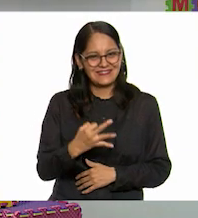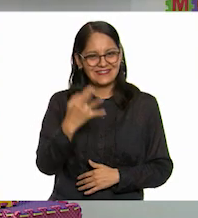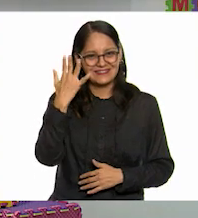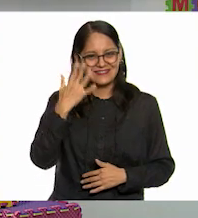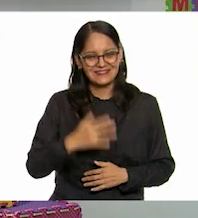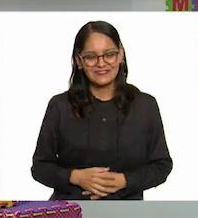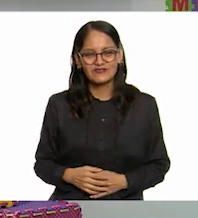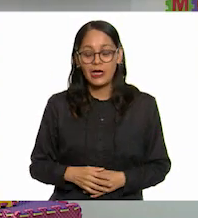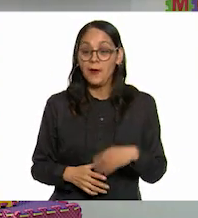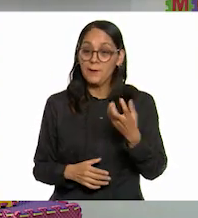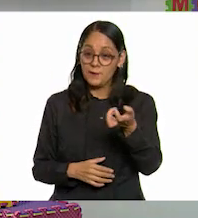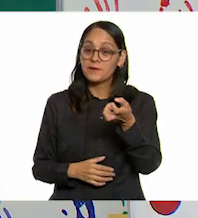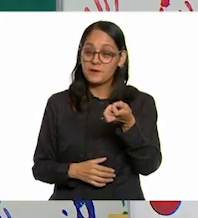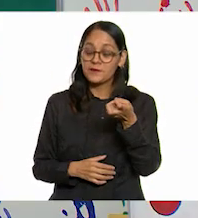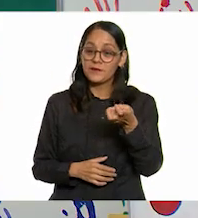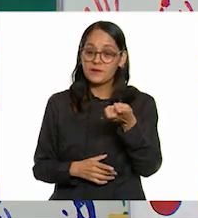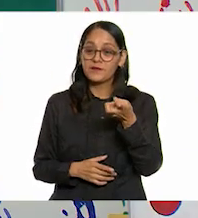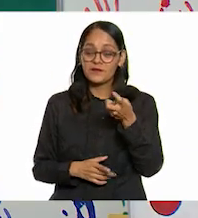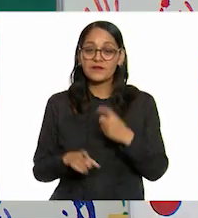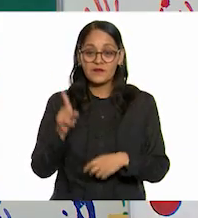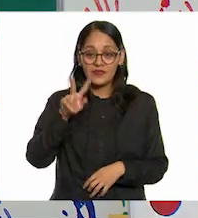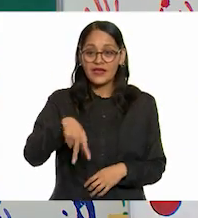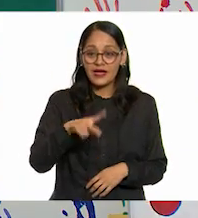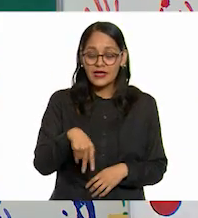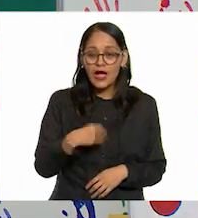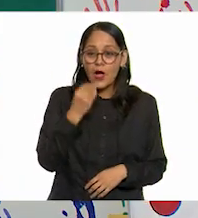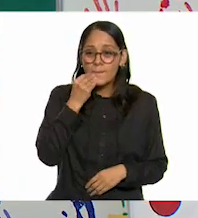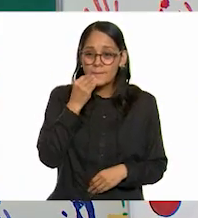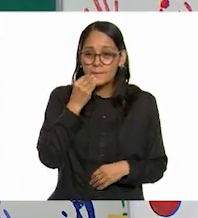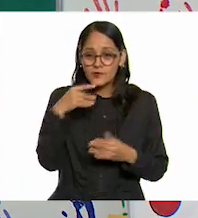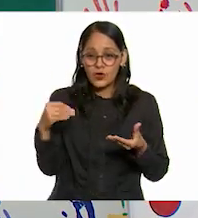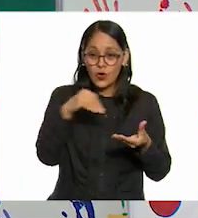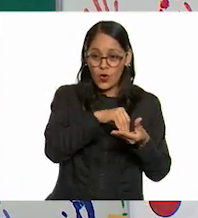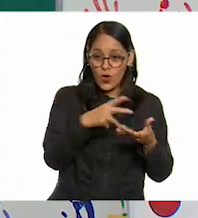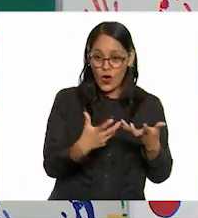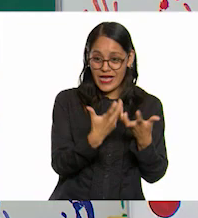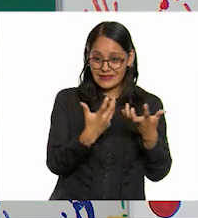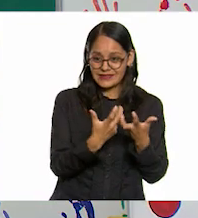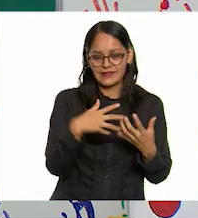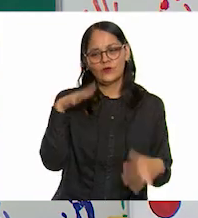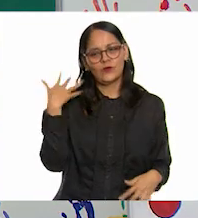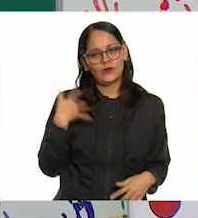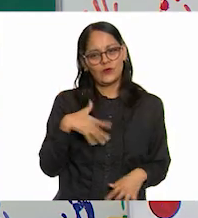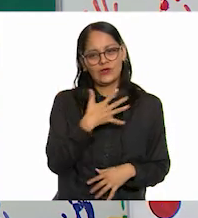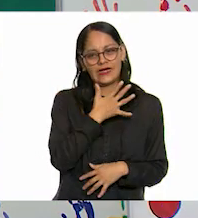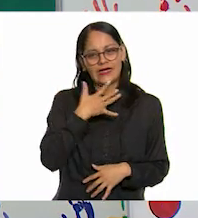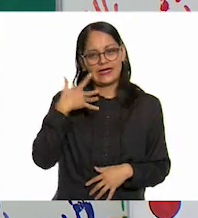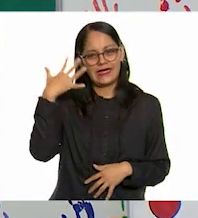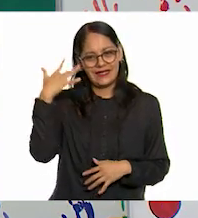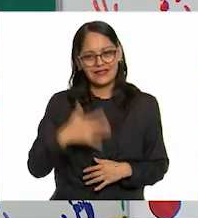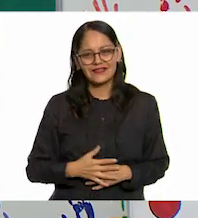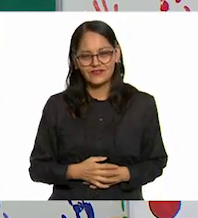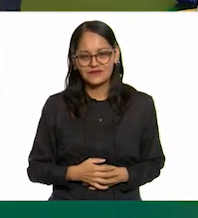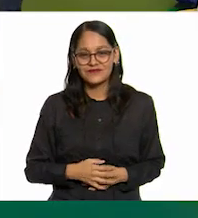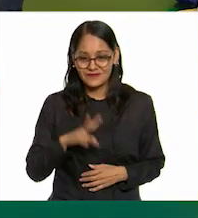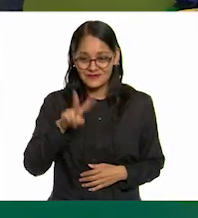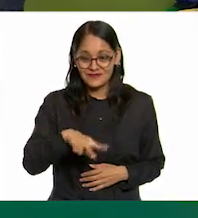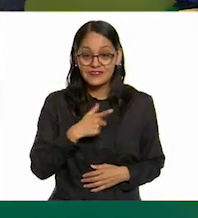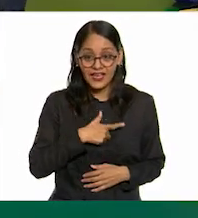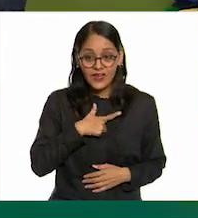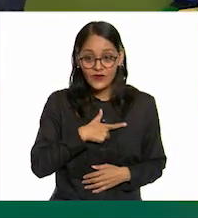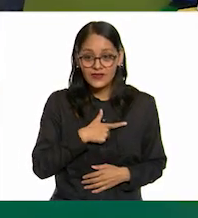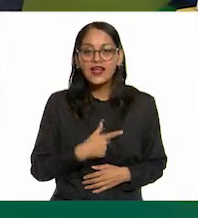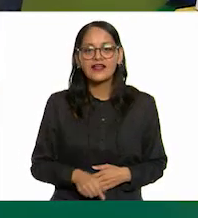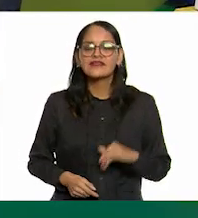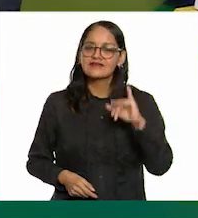deliciosos. Exacto, le dan un sabor exquisito a la ensalada, ¿cierto? Sí. Ay, sí. ¿Te gustaron?